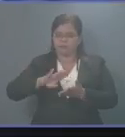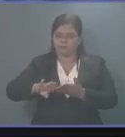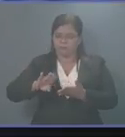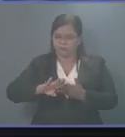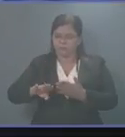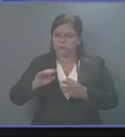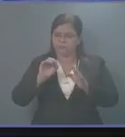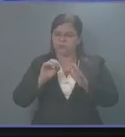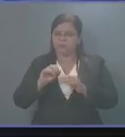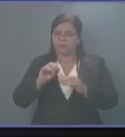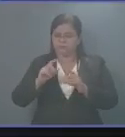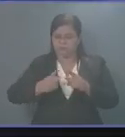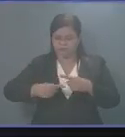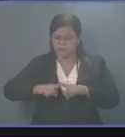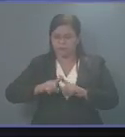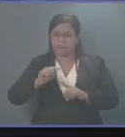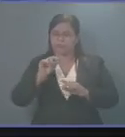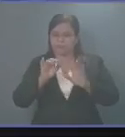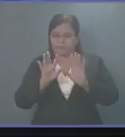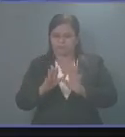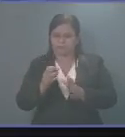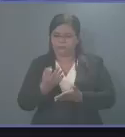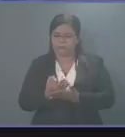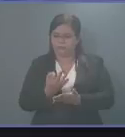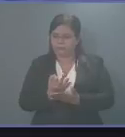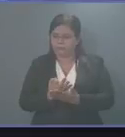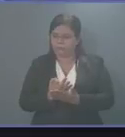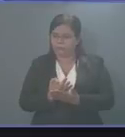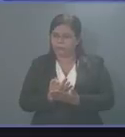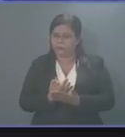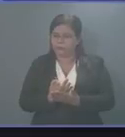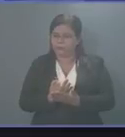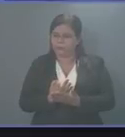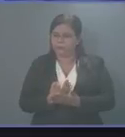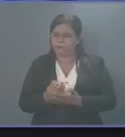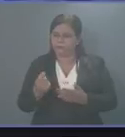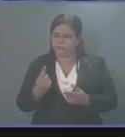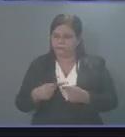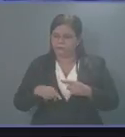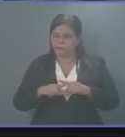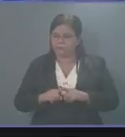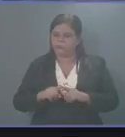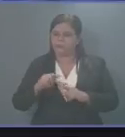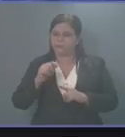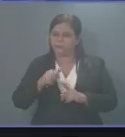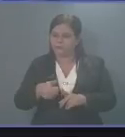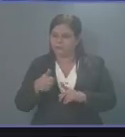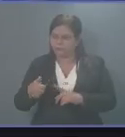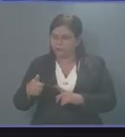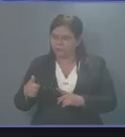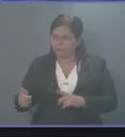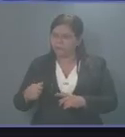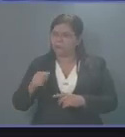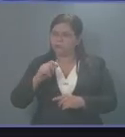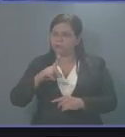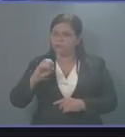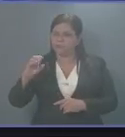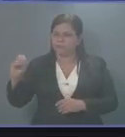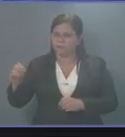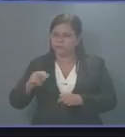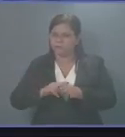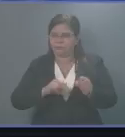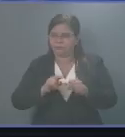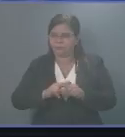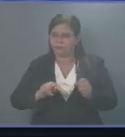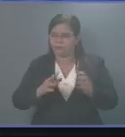además 10 centavos de dólar de los Estados Unidos de América por cada centena de dólar de los Estados